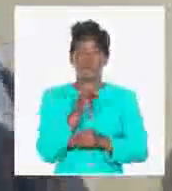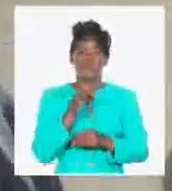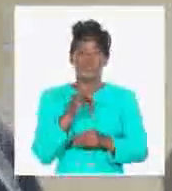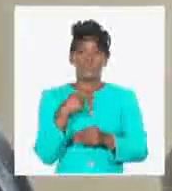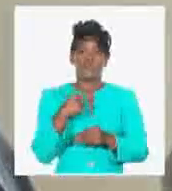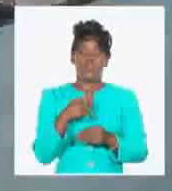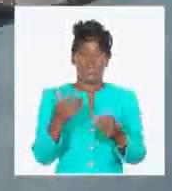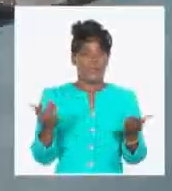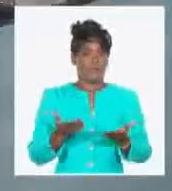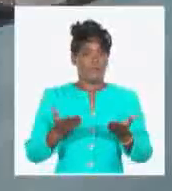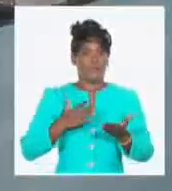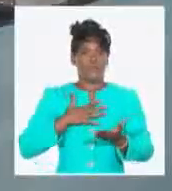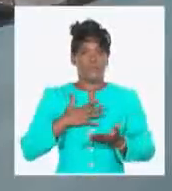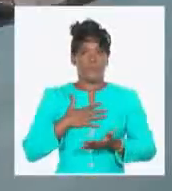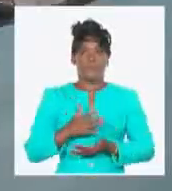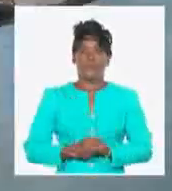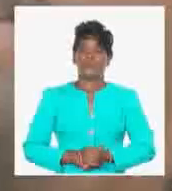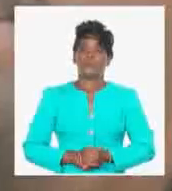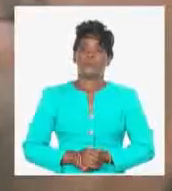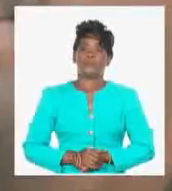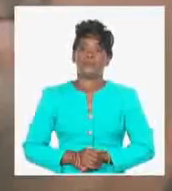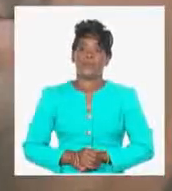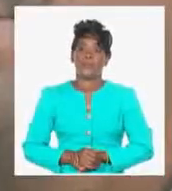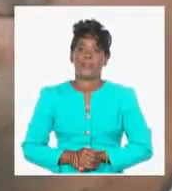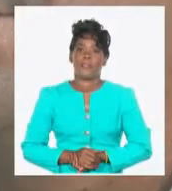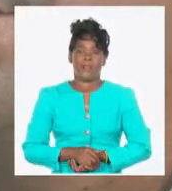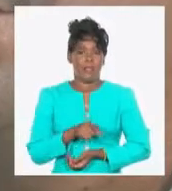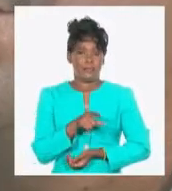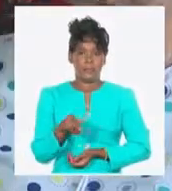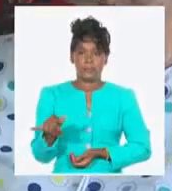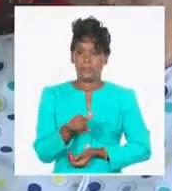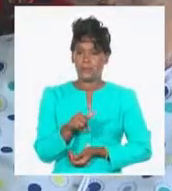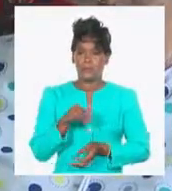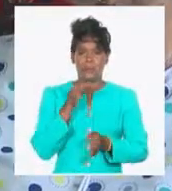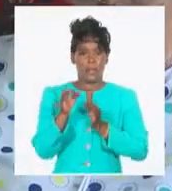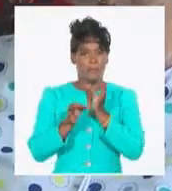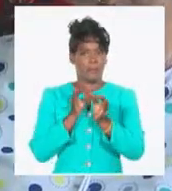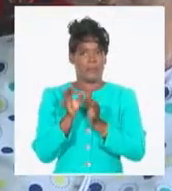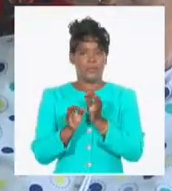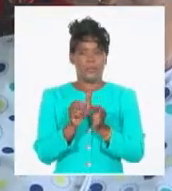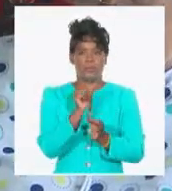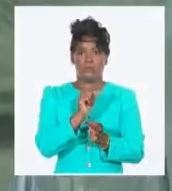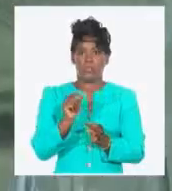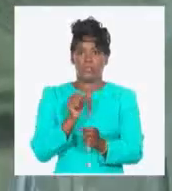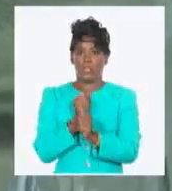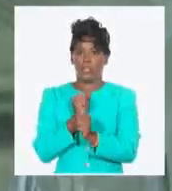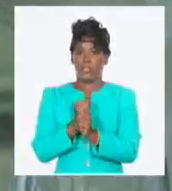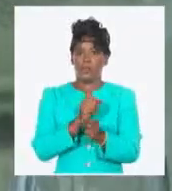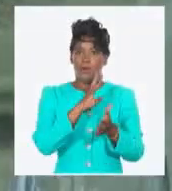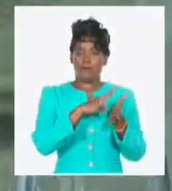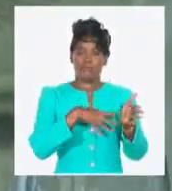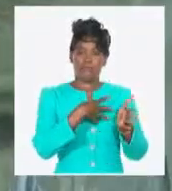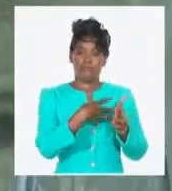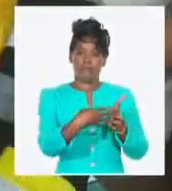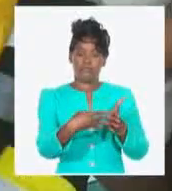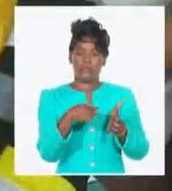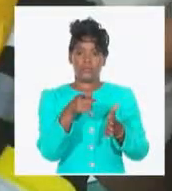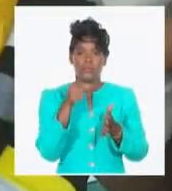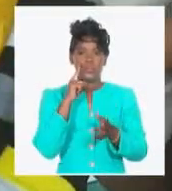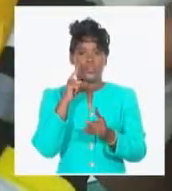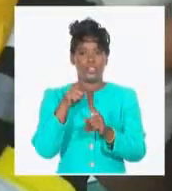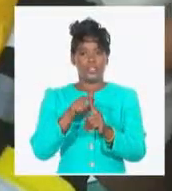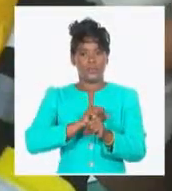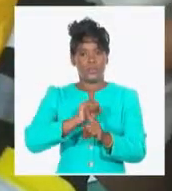su soberanía. El encuentro valoró además la eficacia de las estructuras de gobierno con miras a impulsar